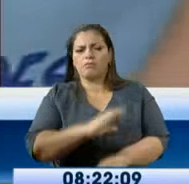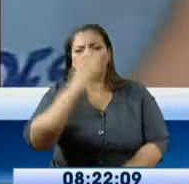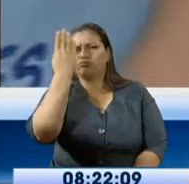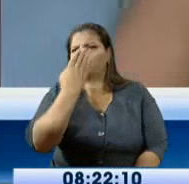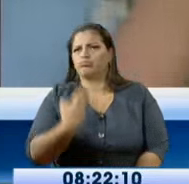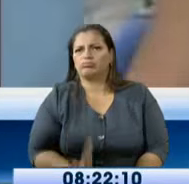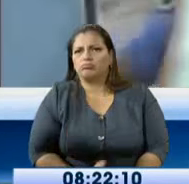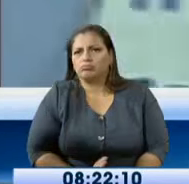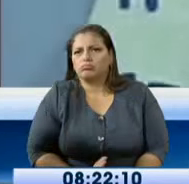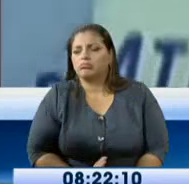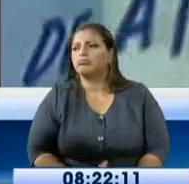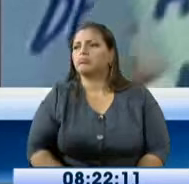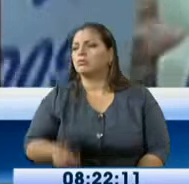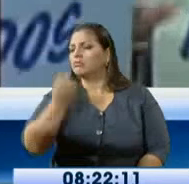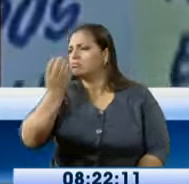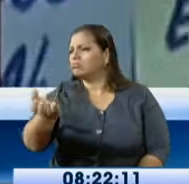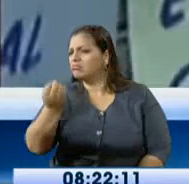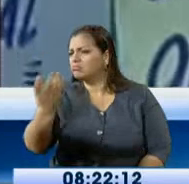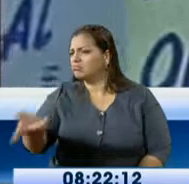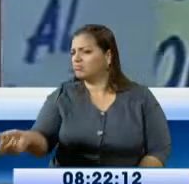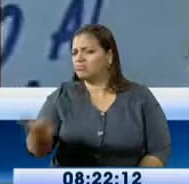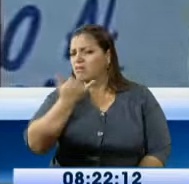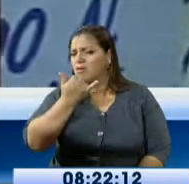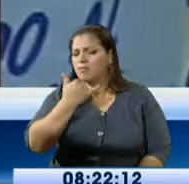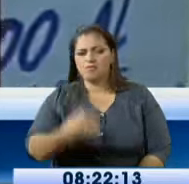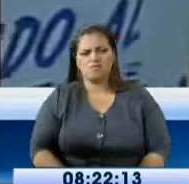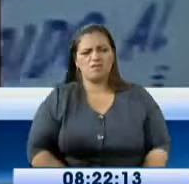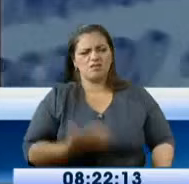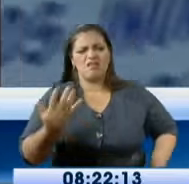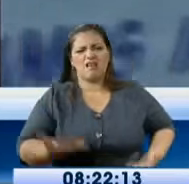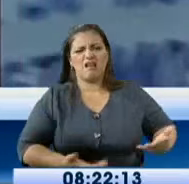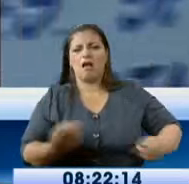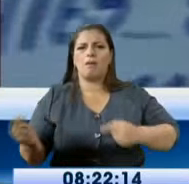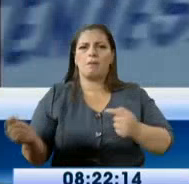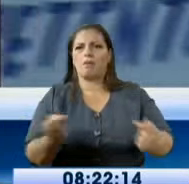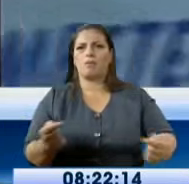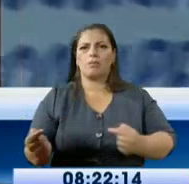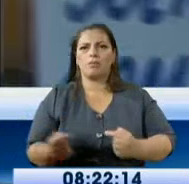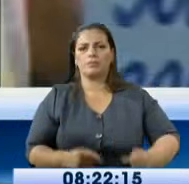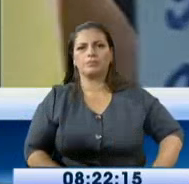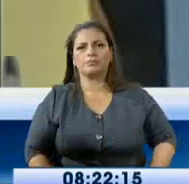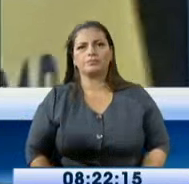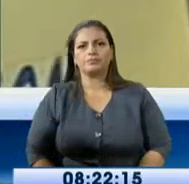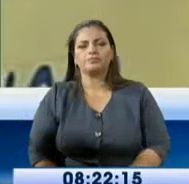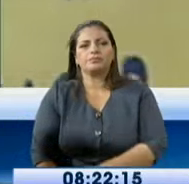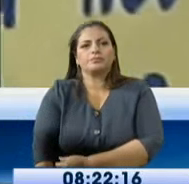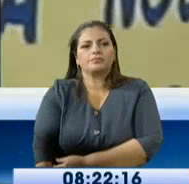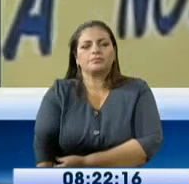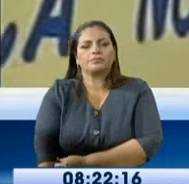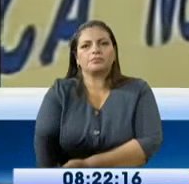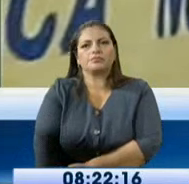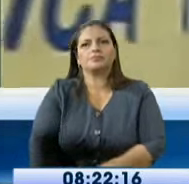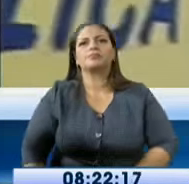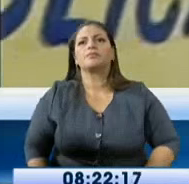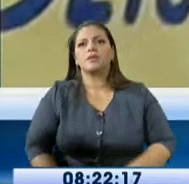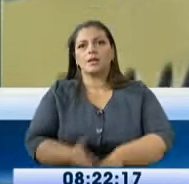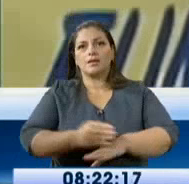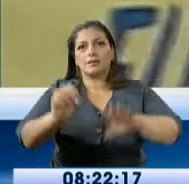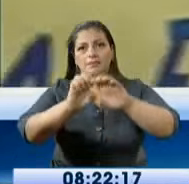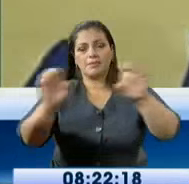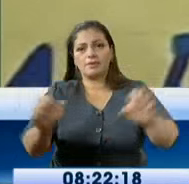Entonces, lamentablemente, no es que lo hicieron. Hay una piedra ahí atrás de la cámara atrás que está colapsado, que los señores de Interagua han venido